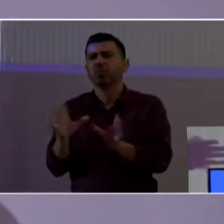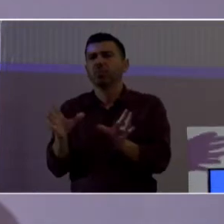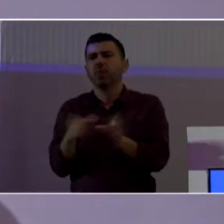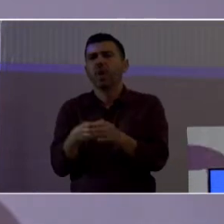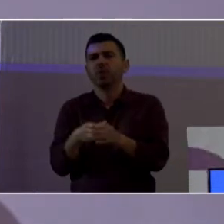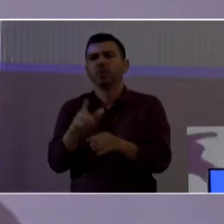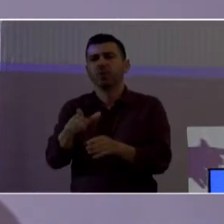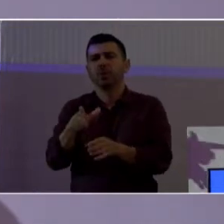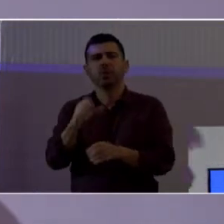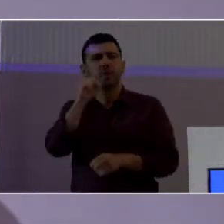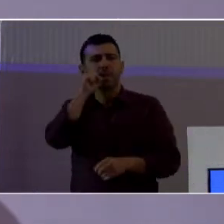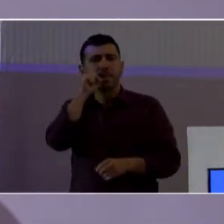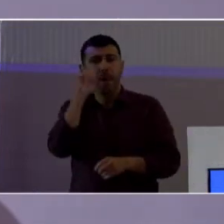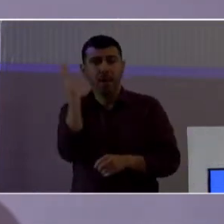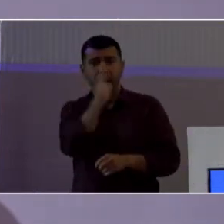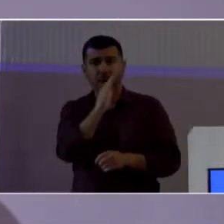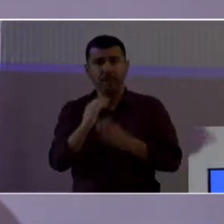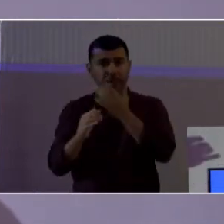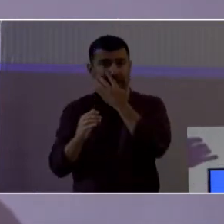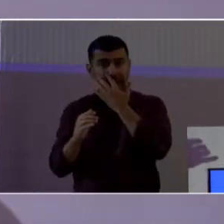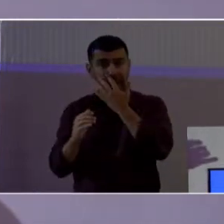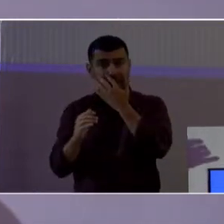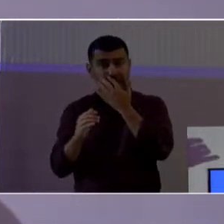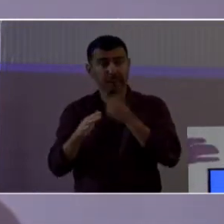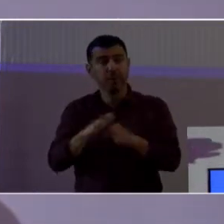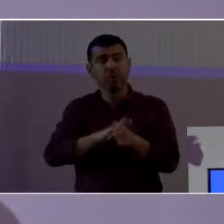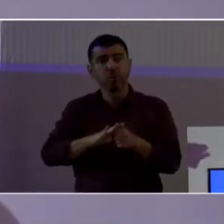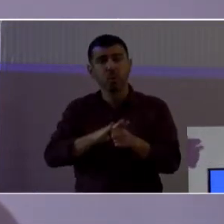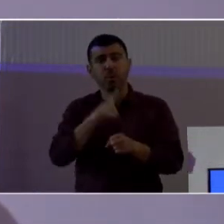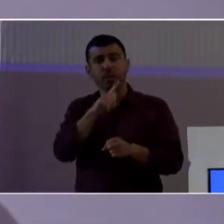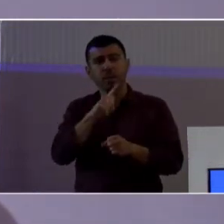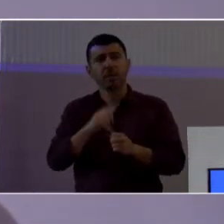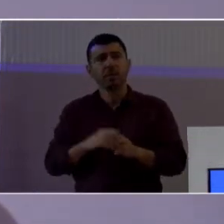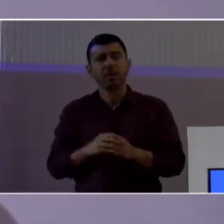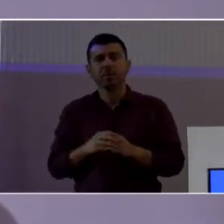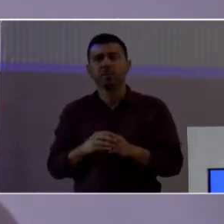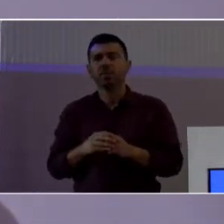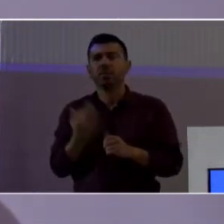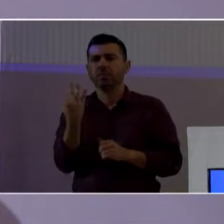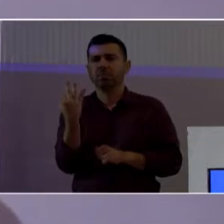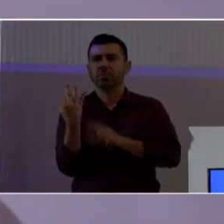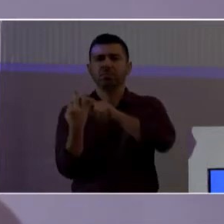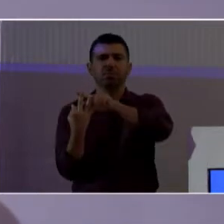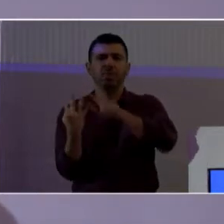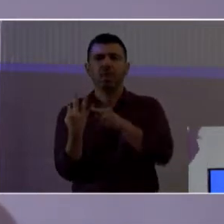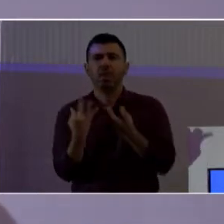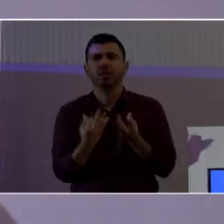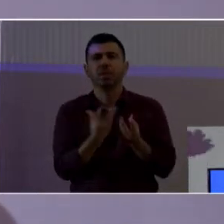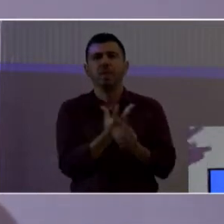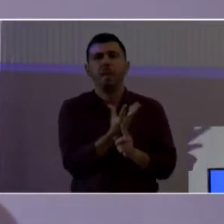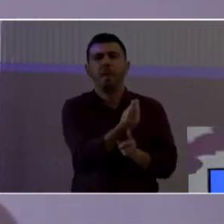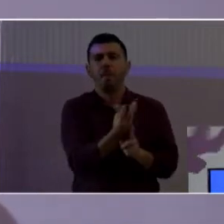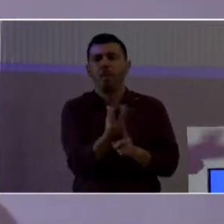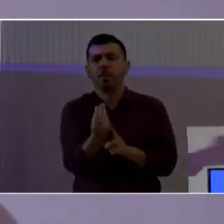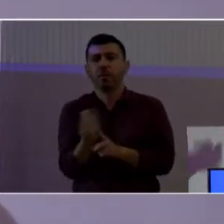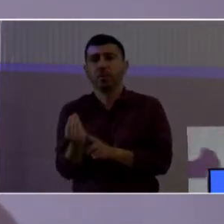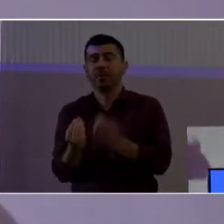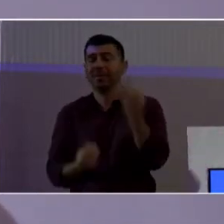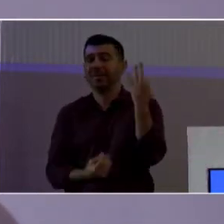Paz Barranca Bermeja, que tiene 3 poblaciones. La población de